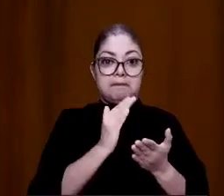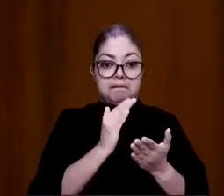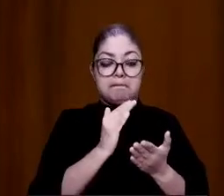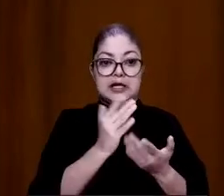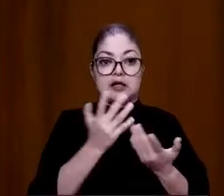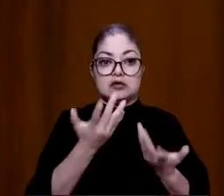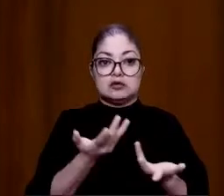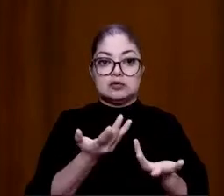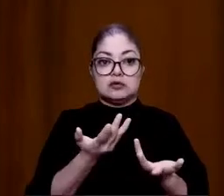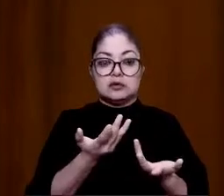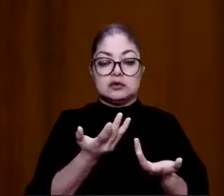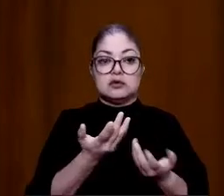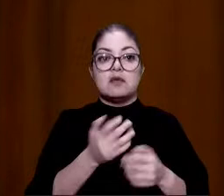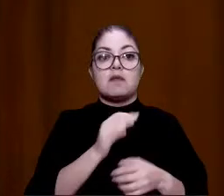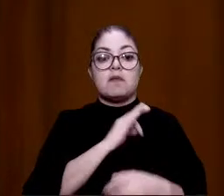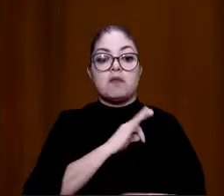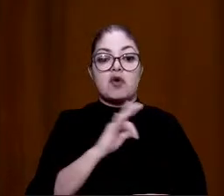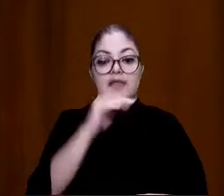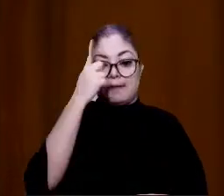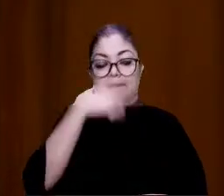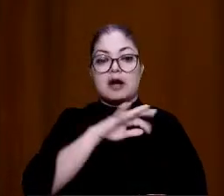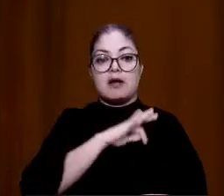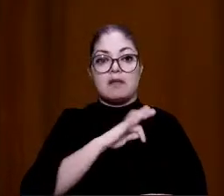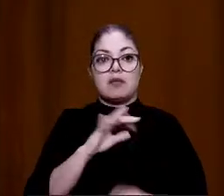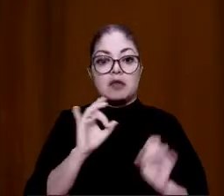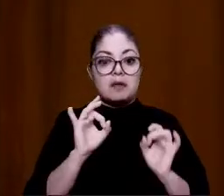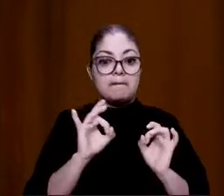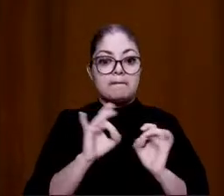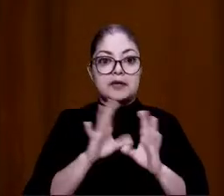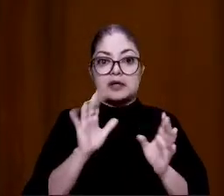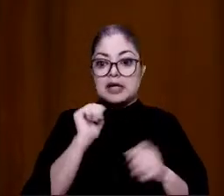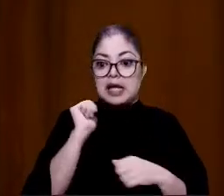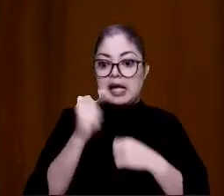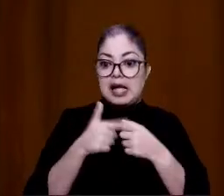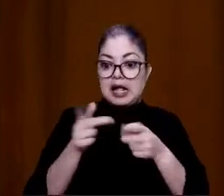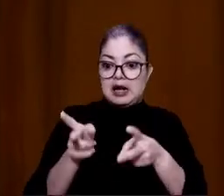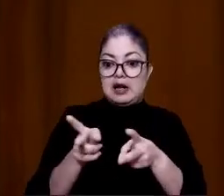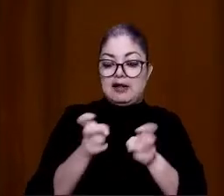considerable la posibilidad de que se presente un ilícito.